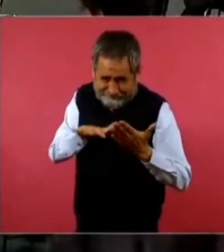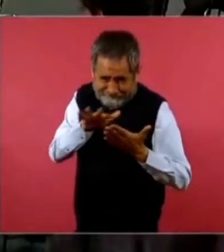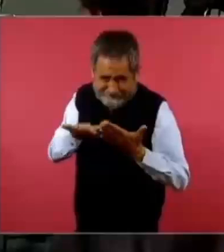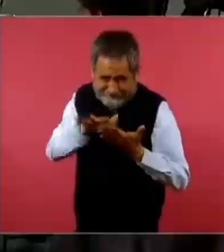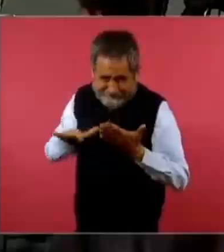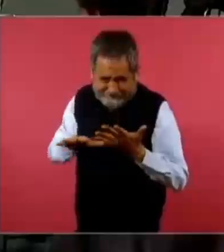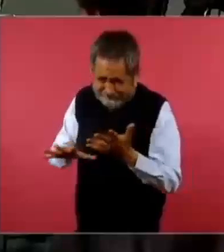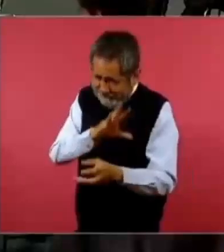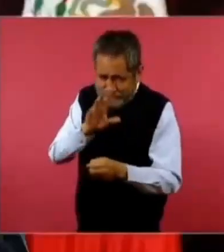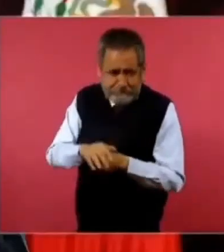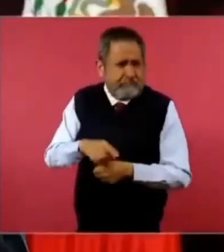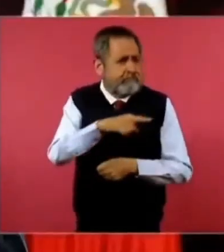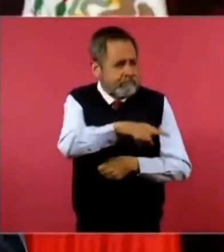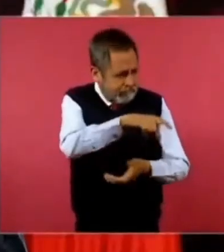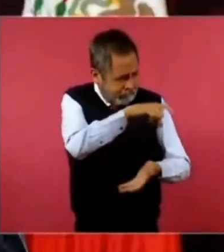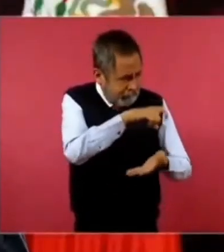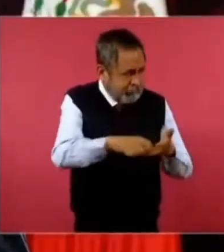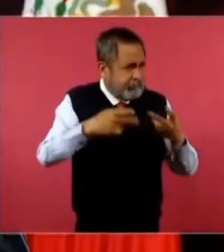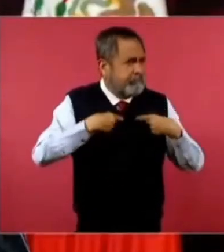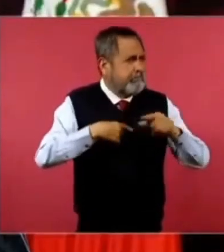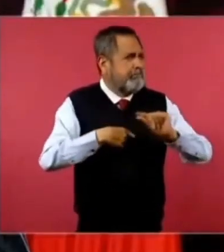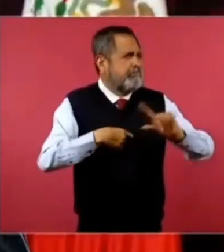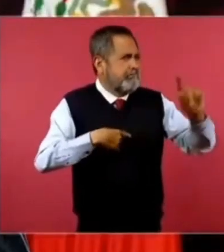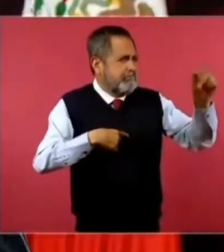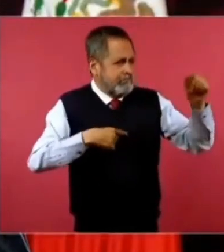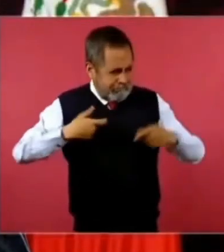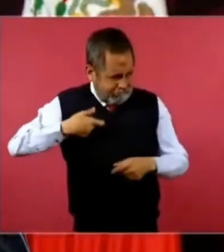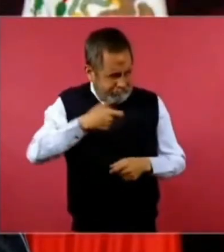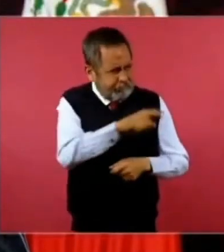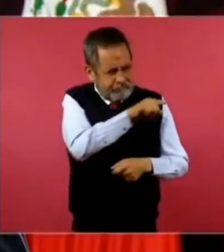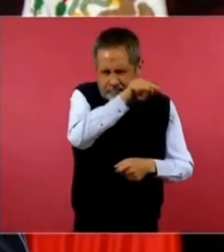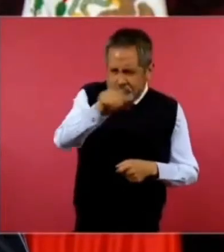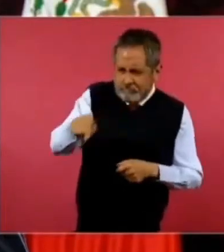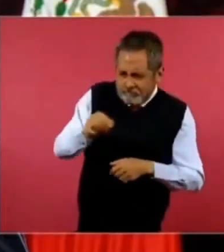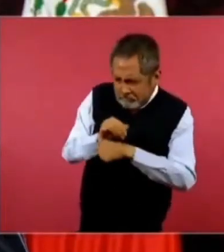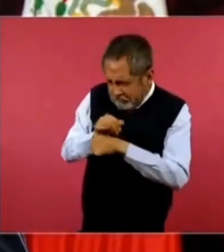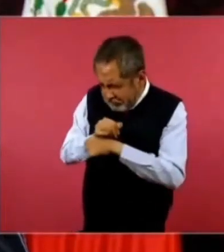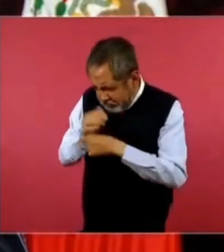que contrataran especialistas.